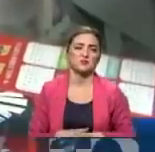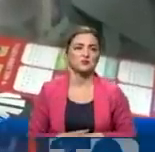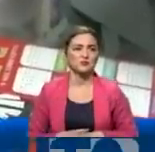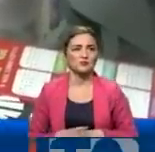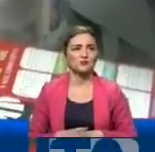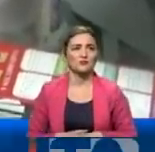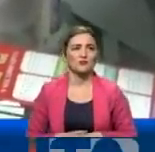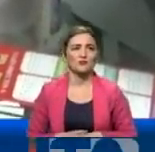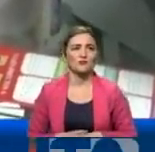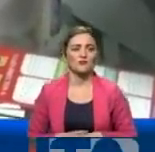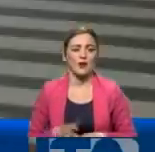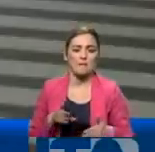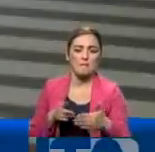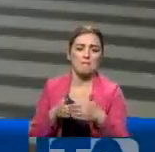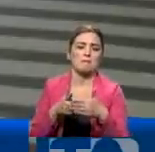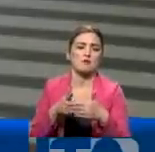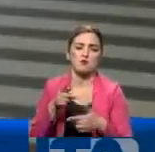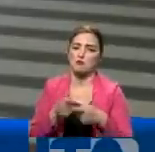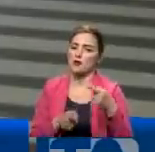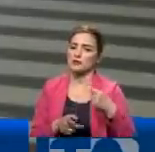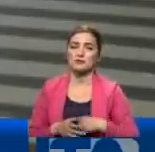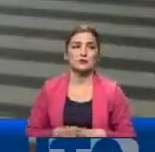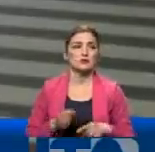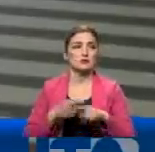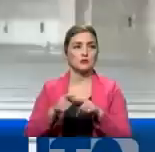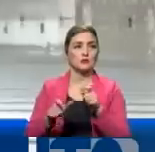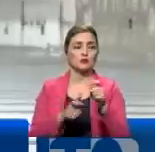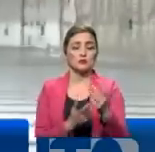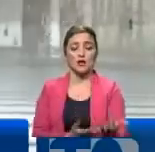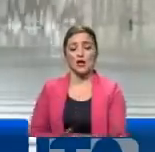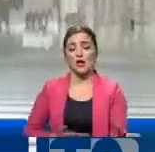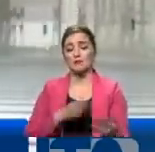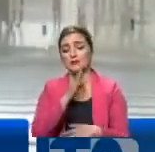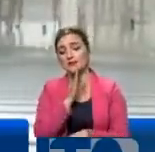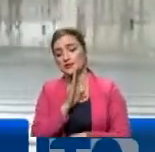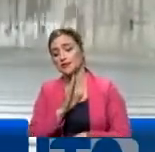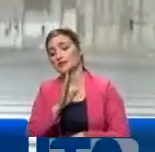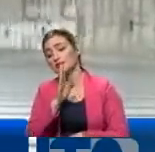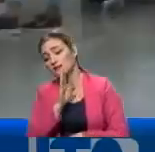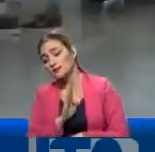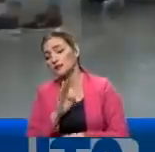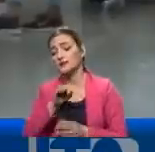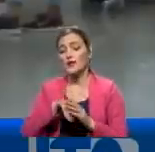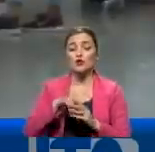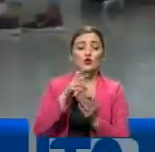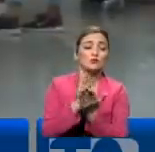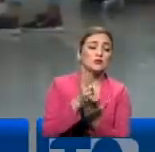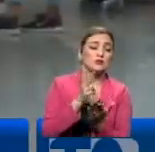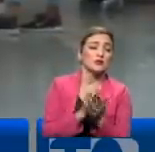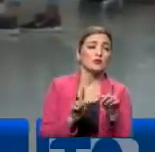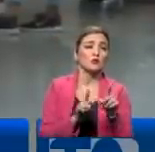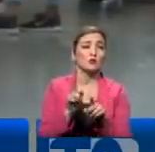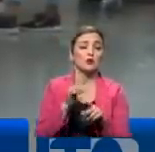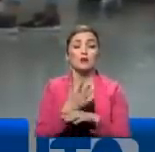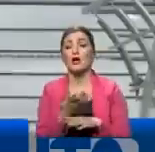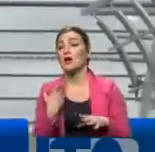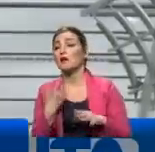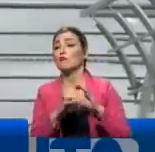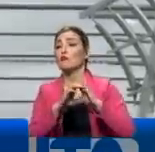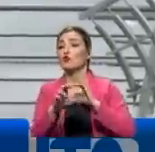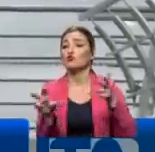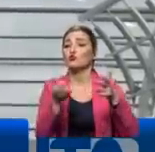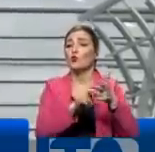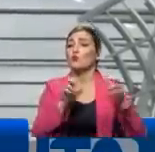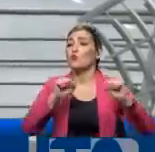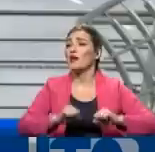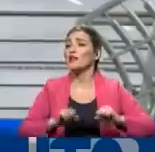las unidades, por lo que no pueden cruzar. Son varias las personas que esperan pacientemente dentro de la terminal alguna disposición que les permita llegar